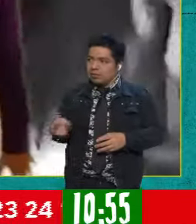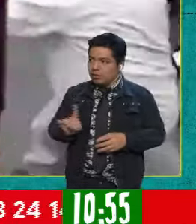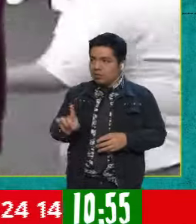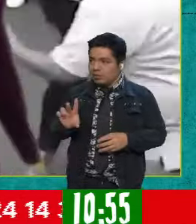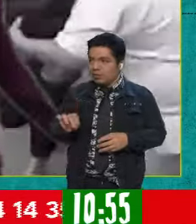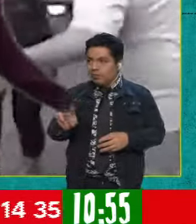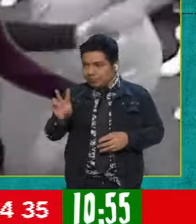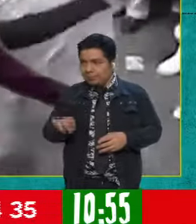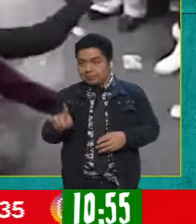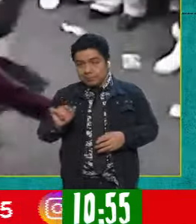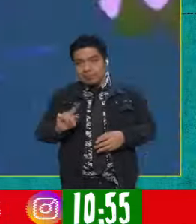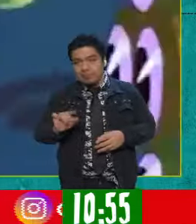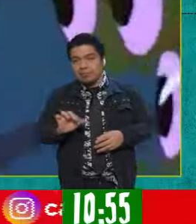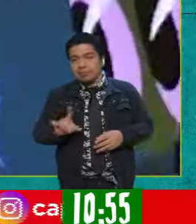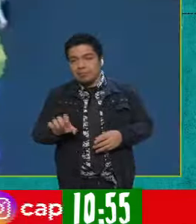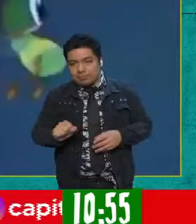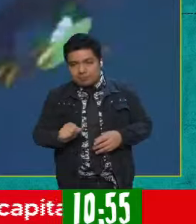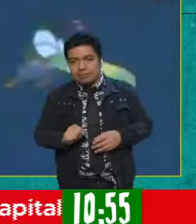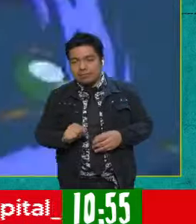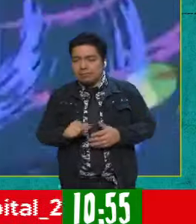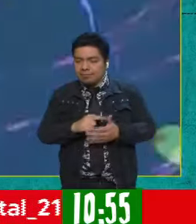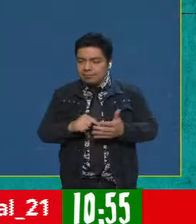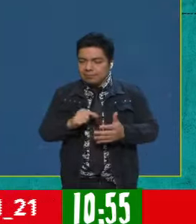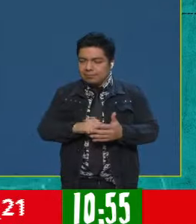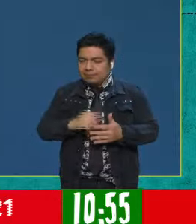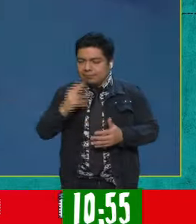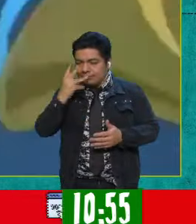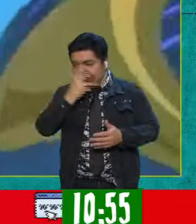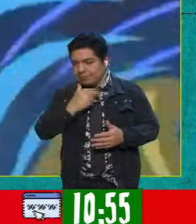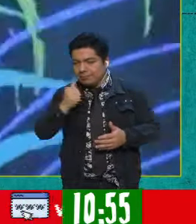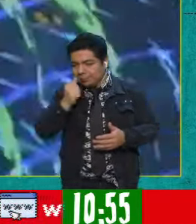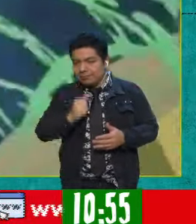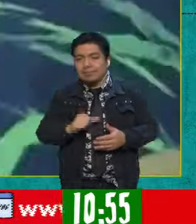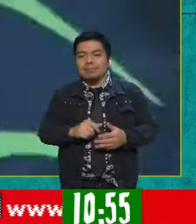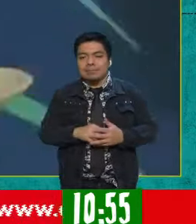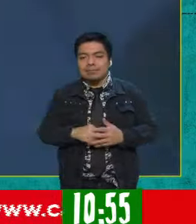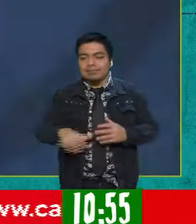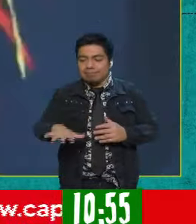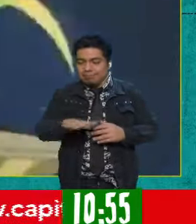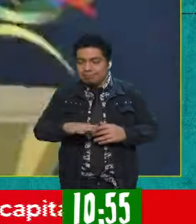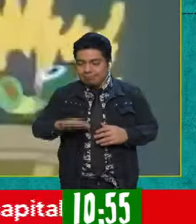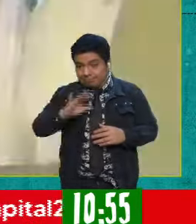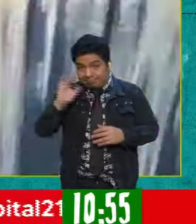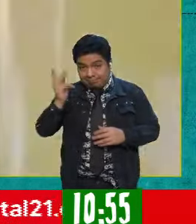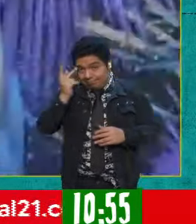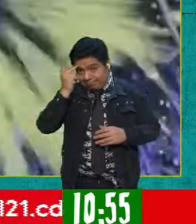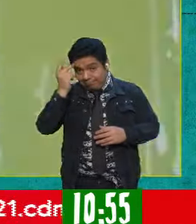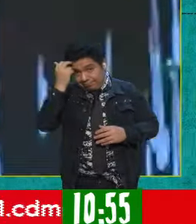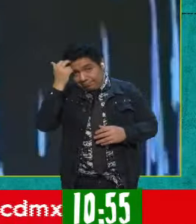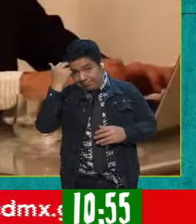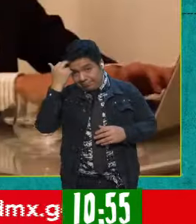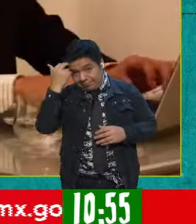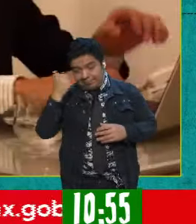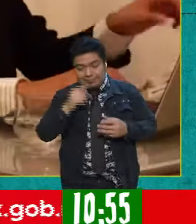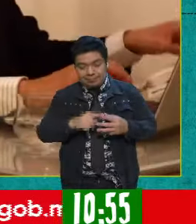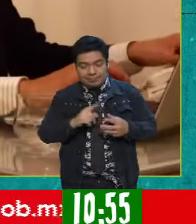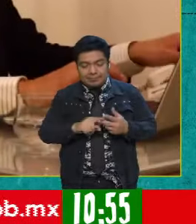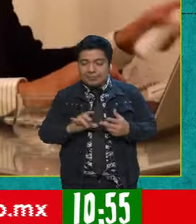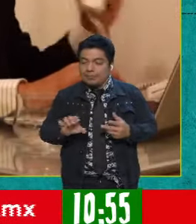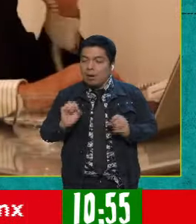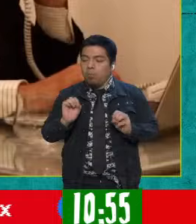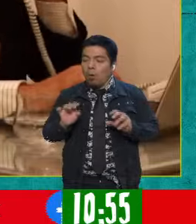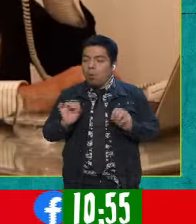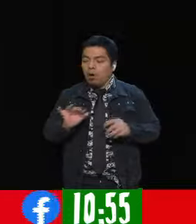eso? En la Tepalcates, no. Un folclor muy bonito. Sí, eso pasó en Polanco. El Juan te bajaba las bocinas, las llantas, todo,